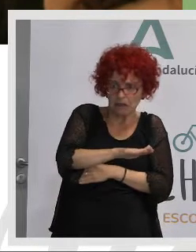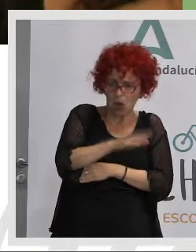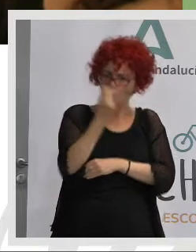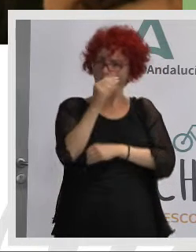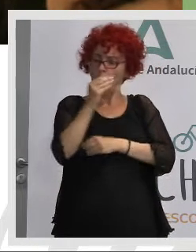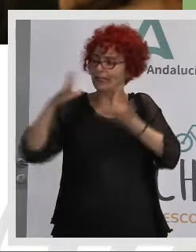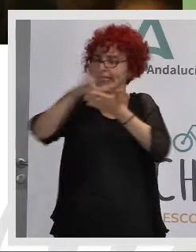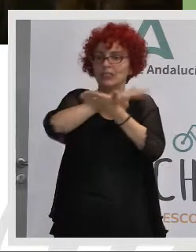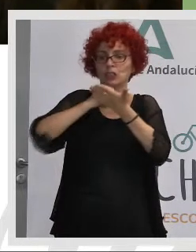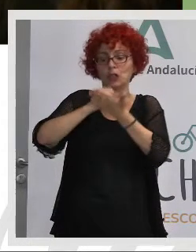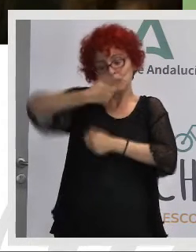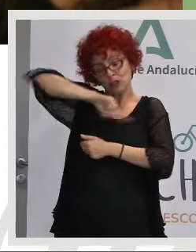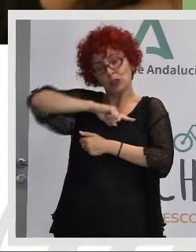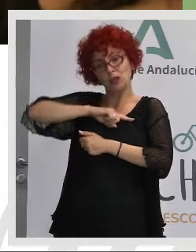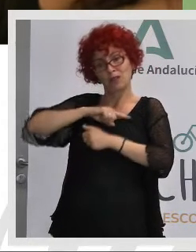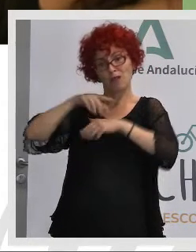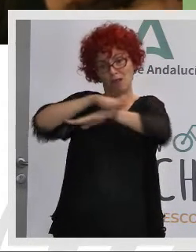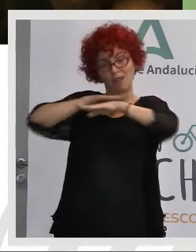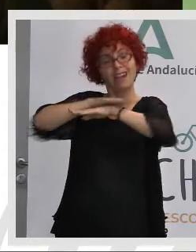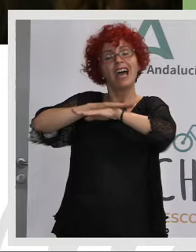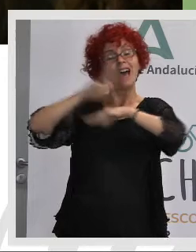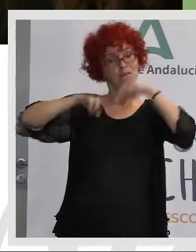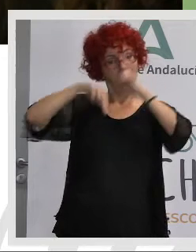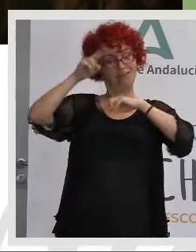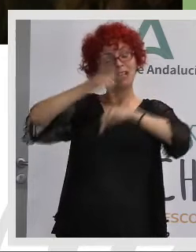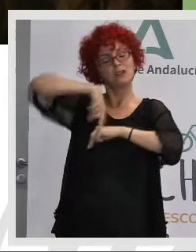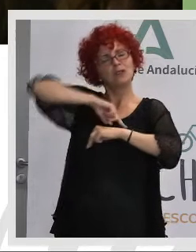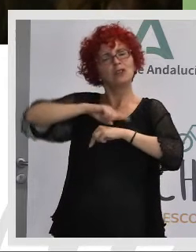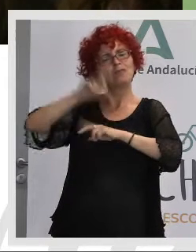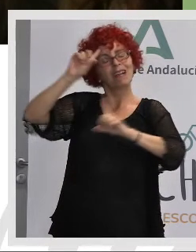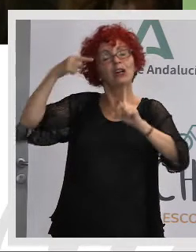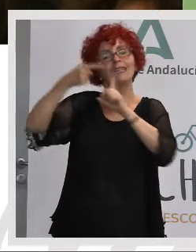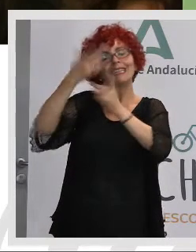administración, pues es nuestro deber, ¿no?, intentar inculcar. Y hoy, pues bueno, con una